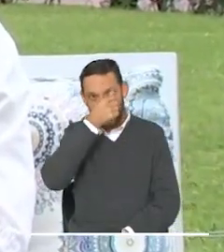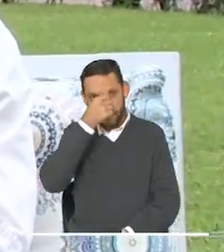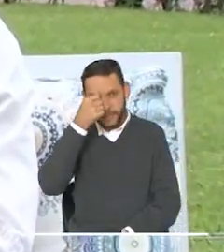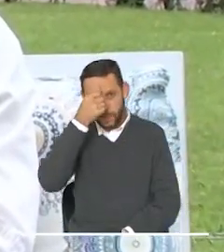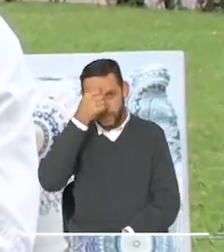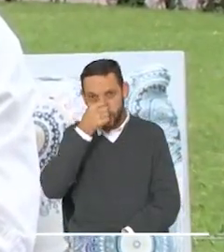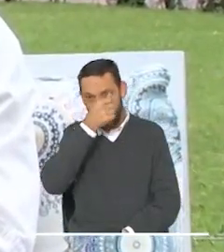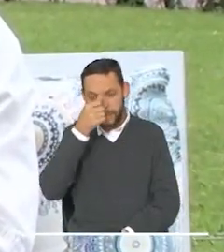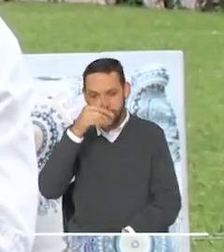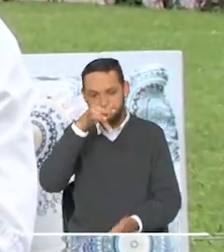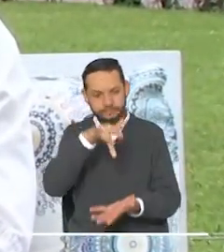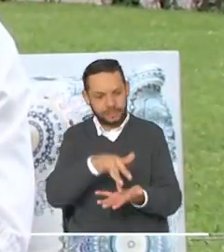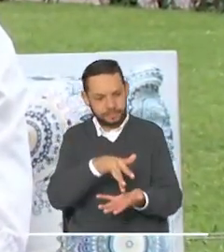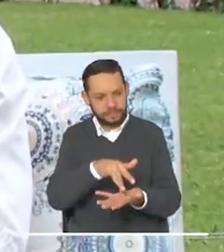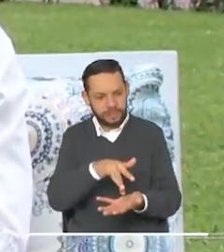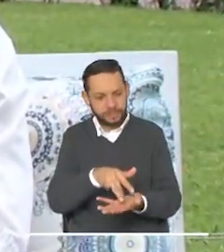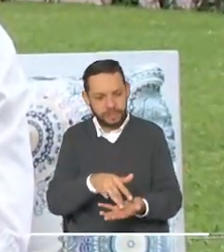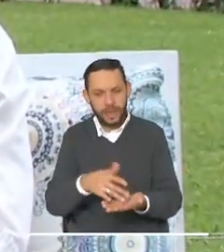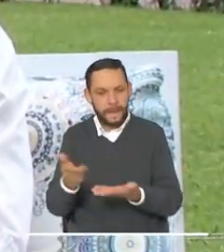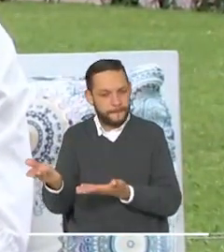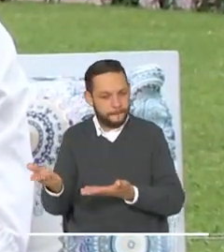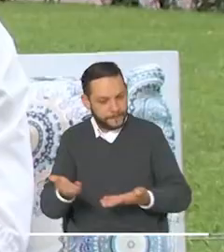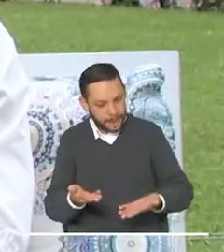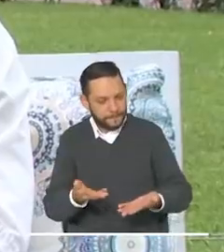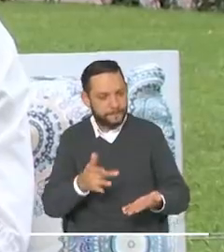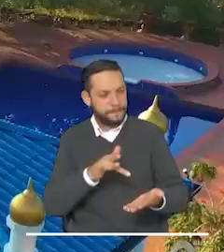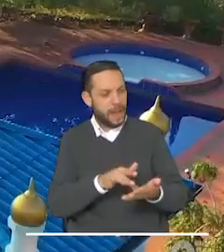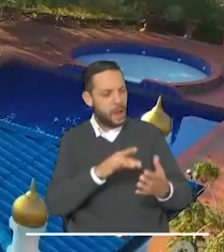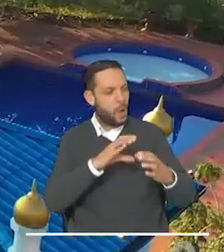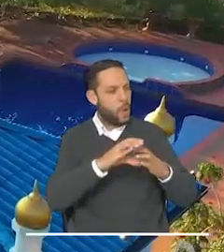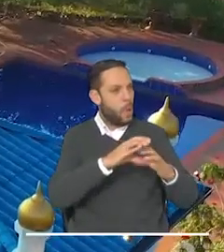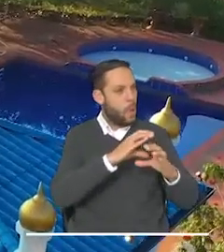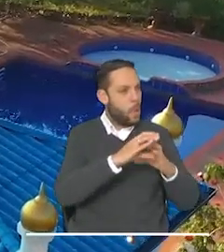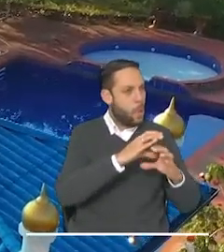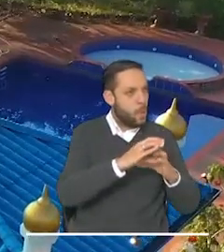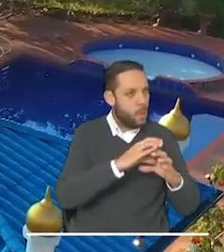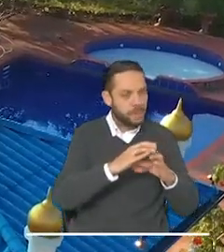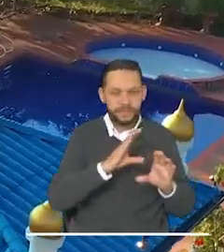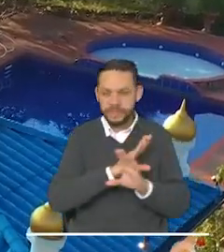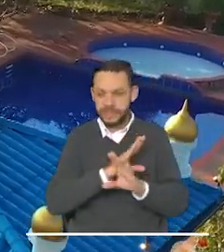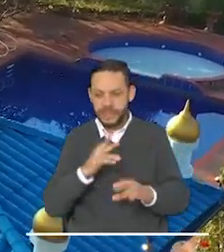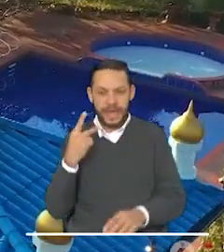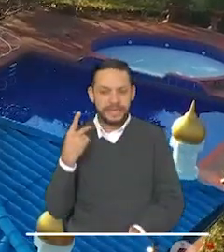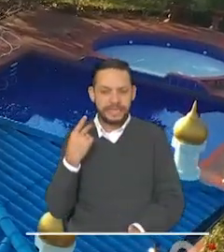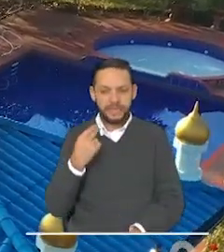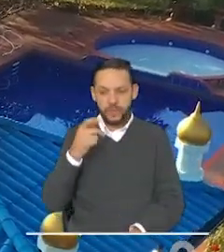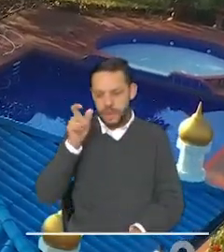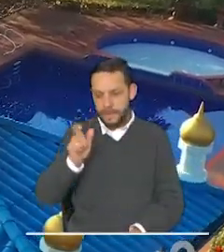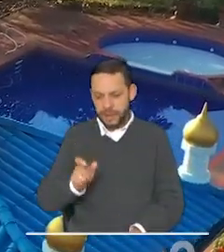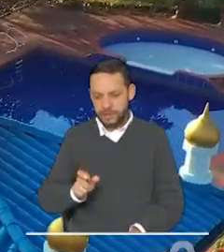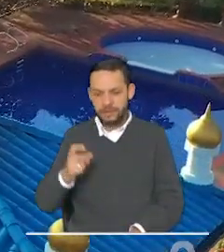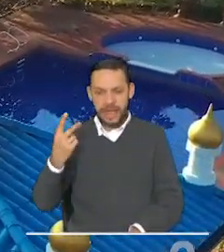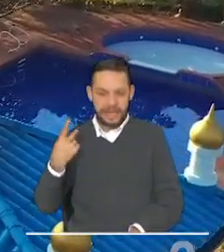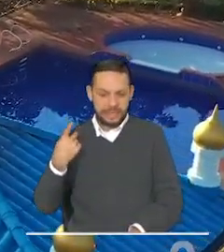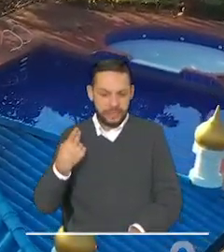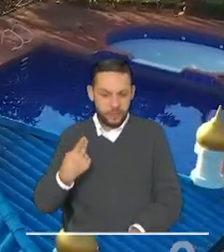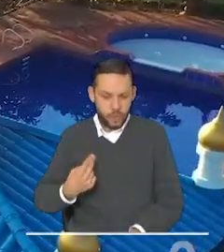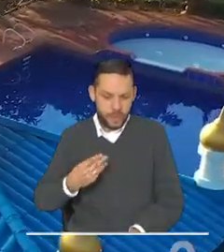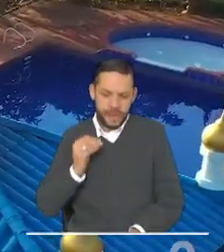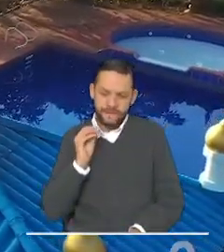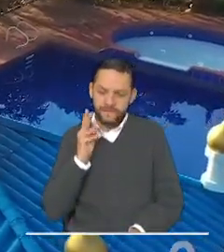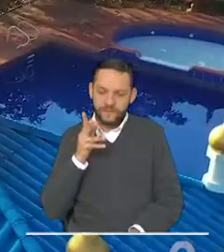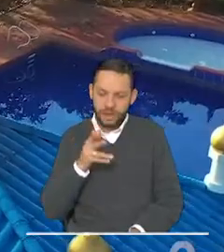y haciendo un recibimiento esos pacientes ya tenían unas historias clínicas ellos son evaluados